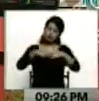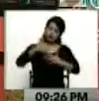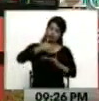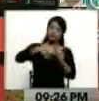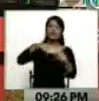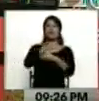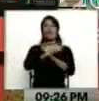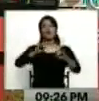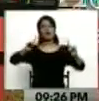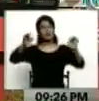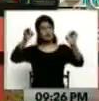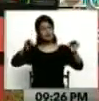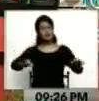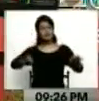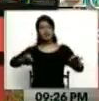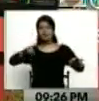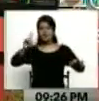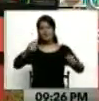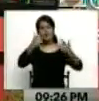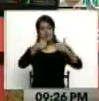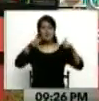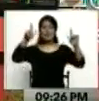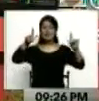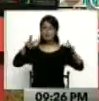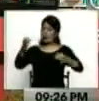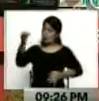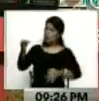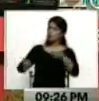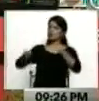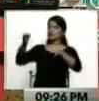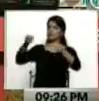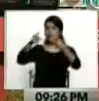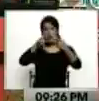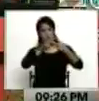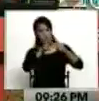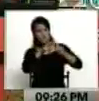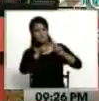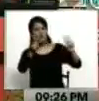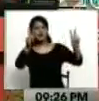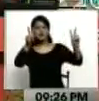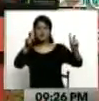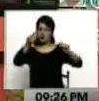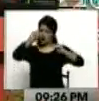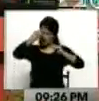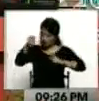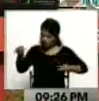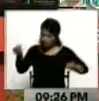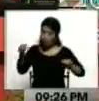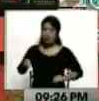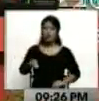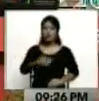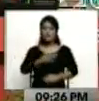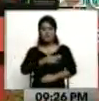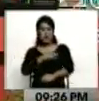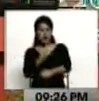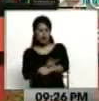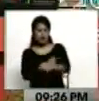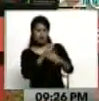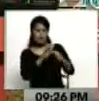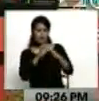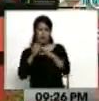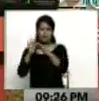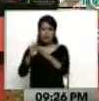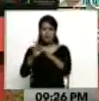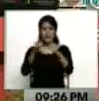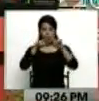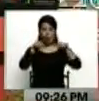democracia basada en la verdad y la Libertad en la justicia y la paz en la reconciliación y la fraternidad le entregan un papelito a